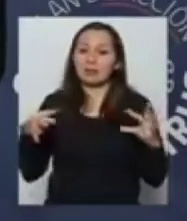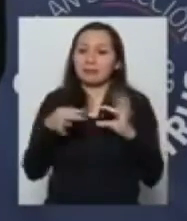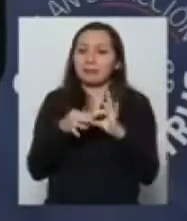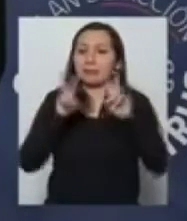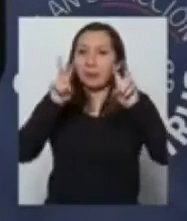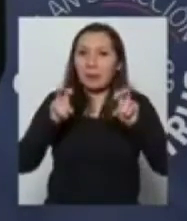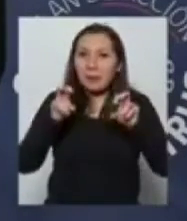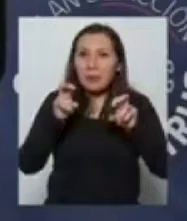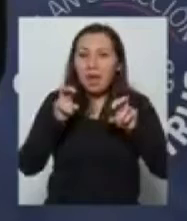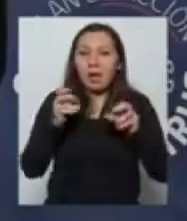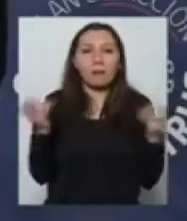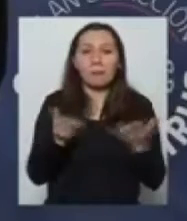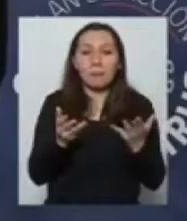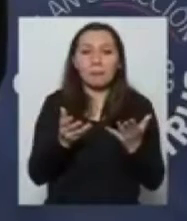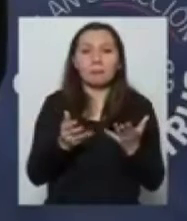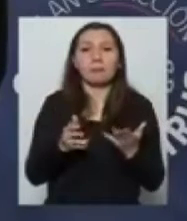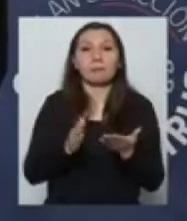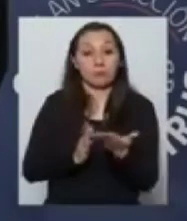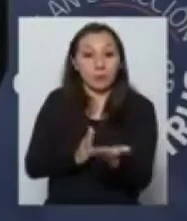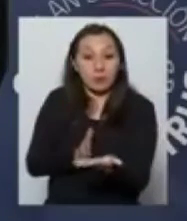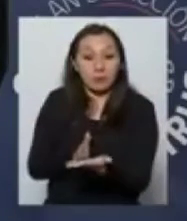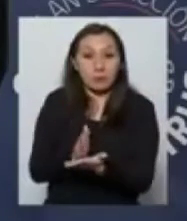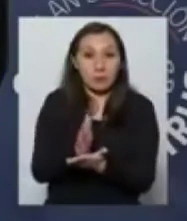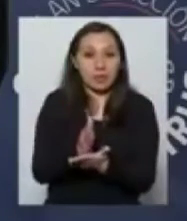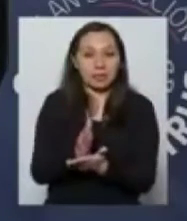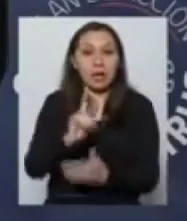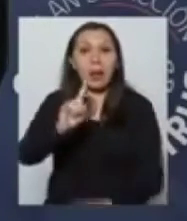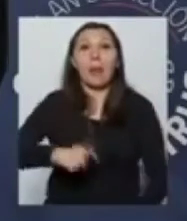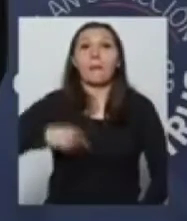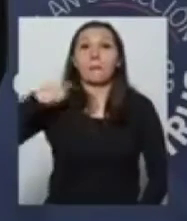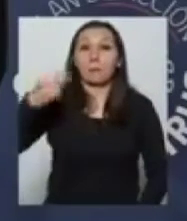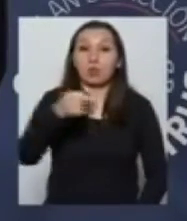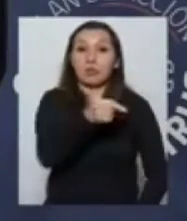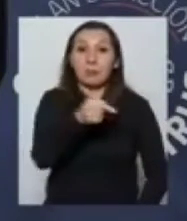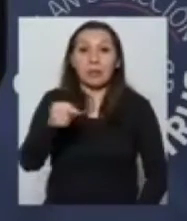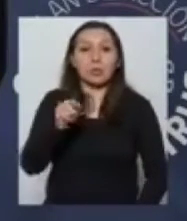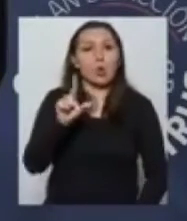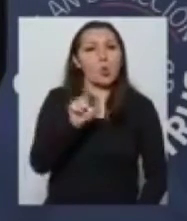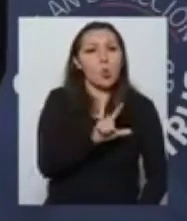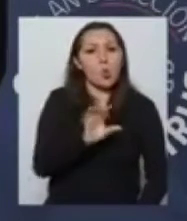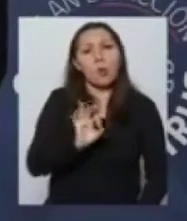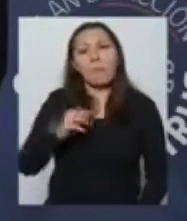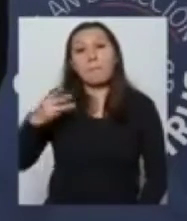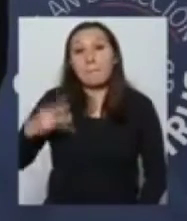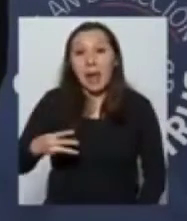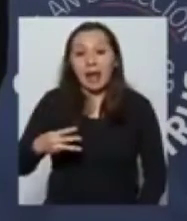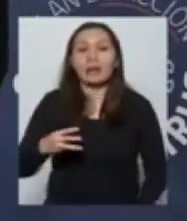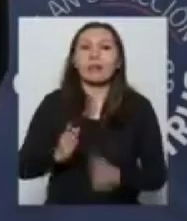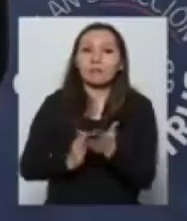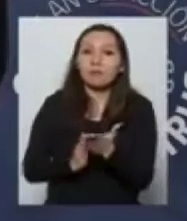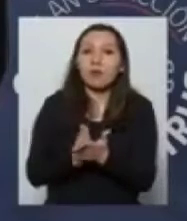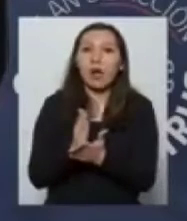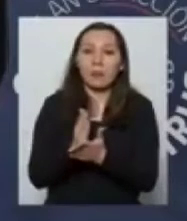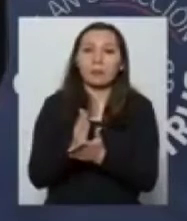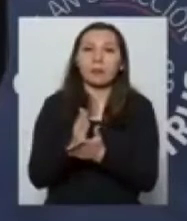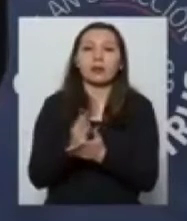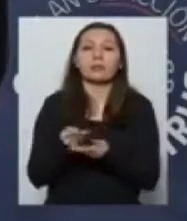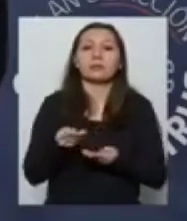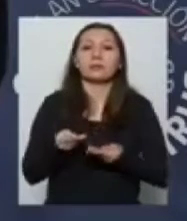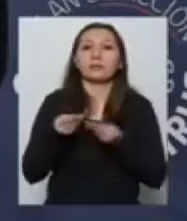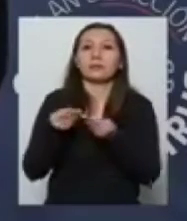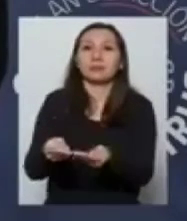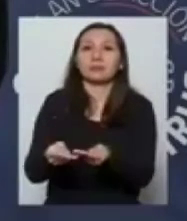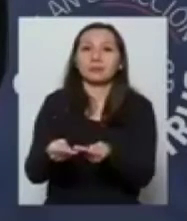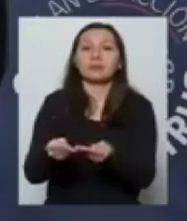vincular con que a partir de la próxima semana, lunes o martes, vamos a empezar a hacer